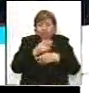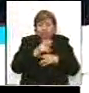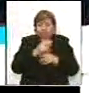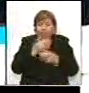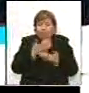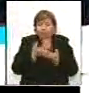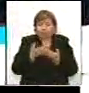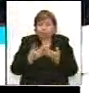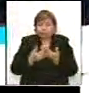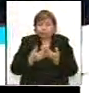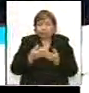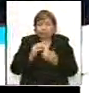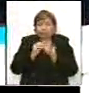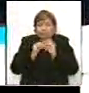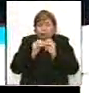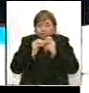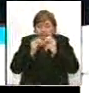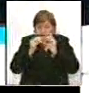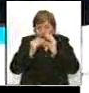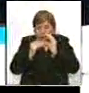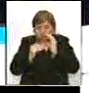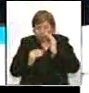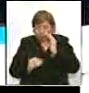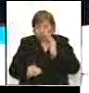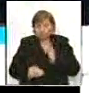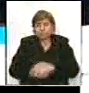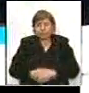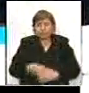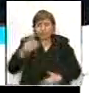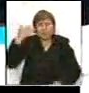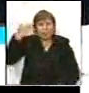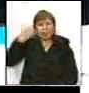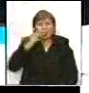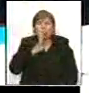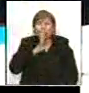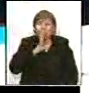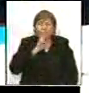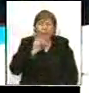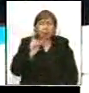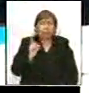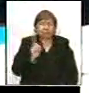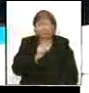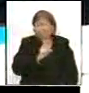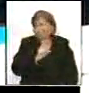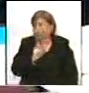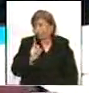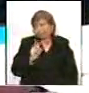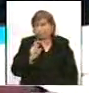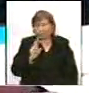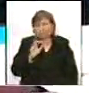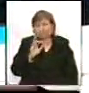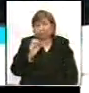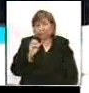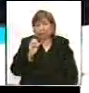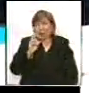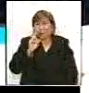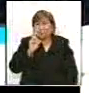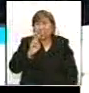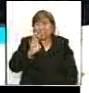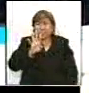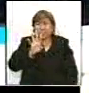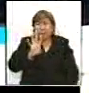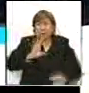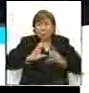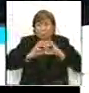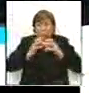aplicar la gradualidad. Y lo habíamos hablado el otro día. Una reforma no puede pasar del día siguiente de 24 partidos a 2